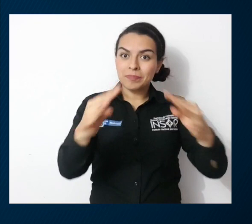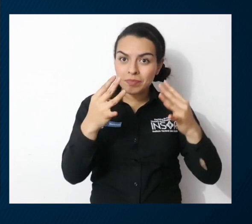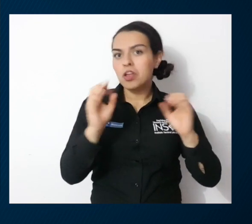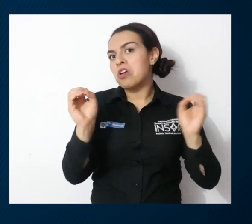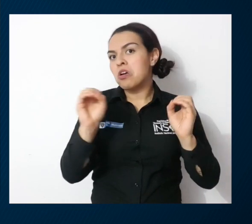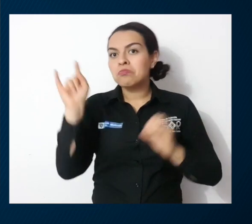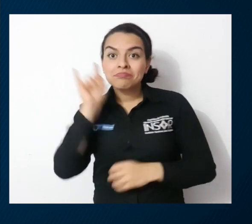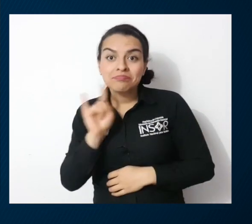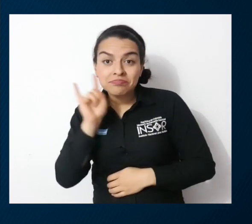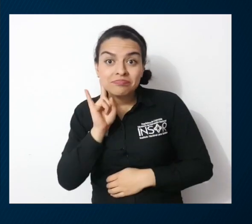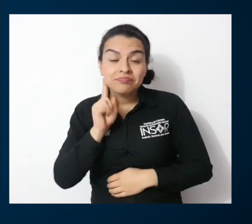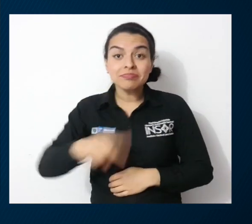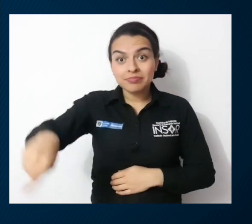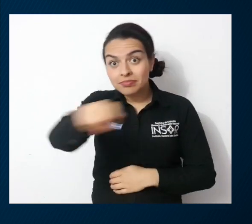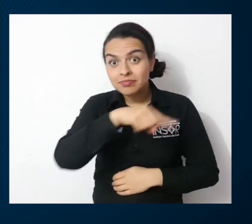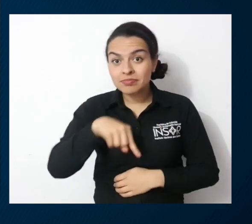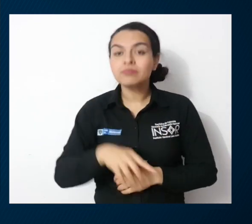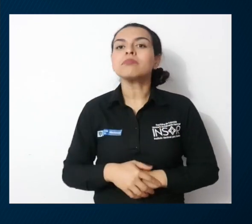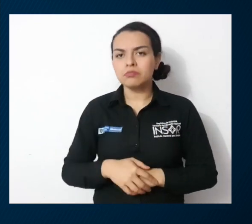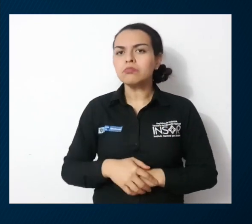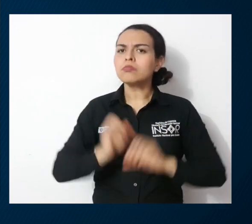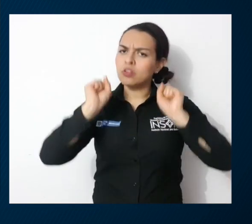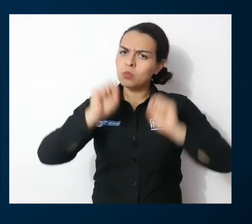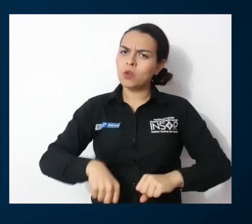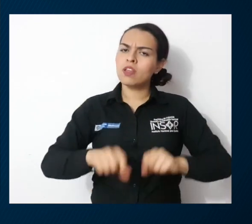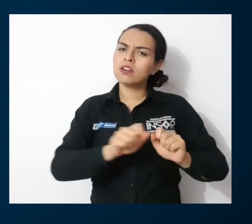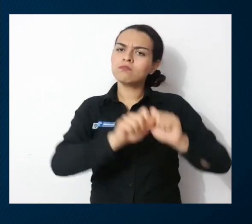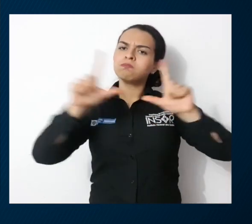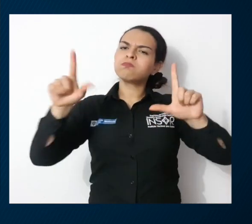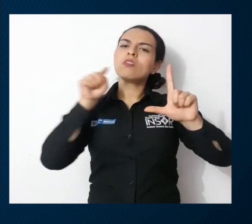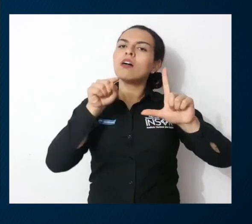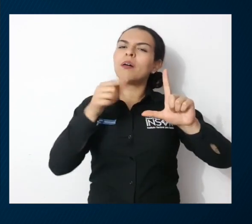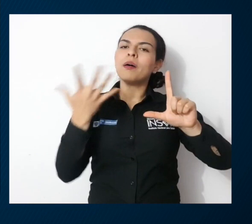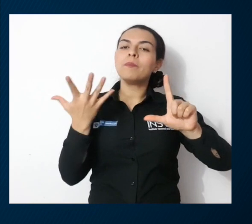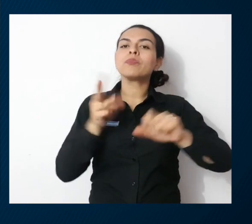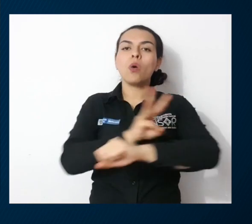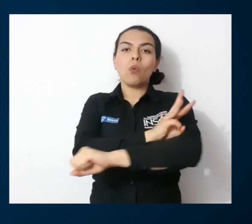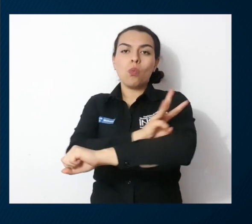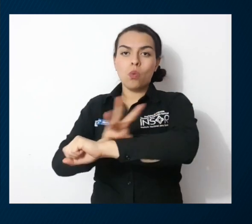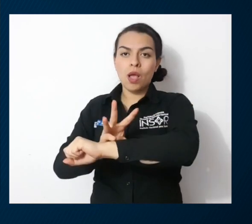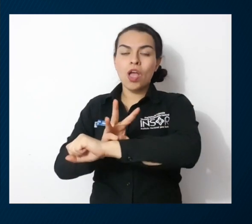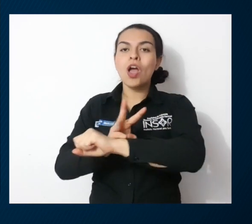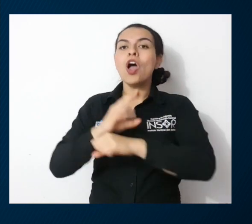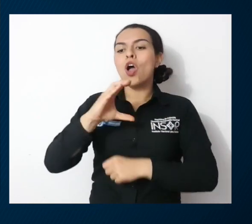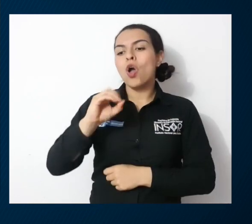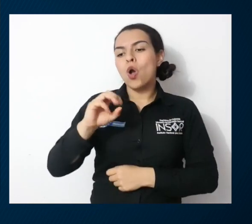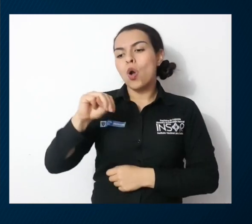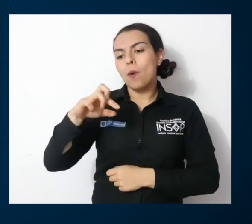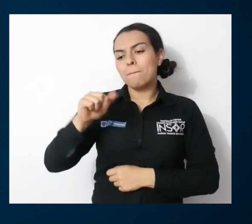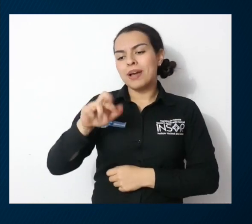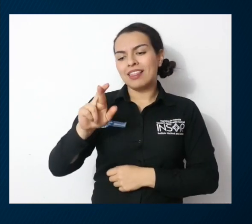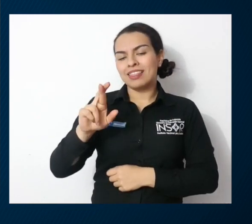nos escuchan que esto podrán luego verlo en nuestras páginas